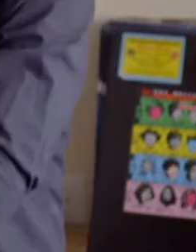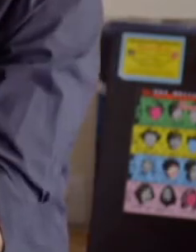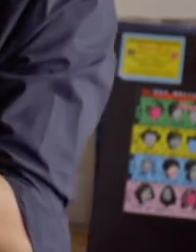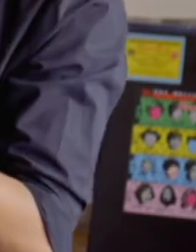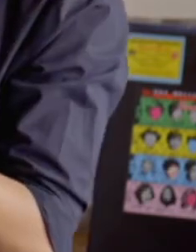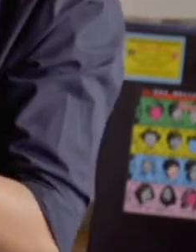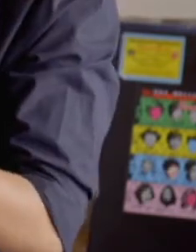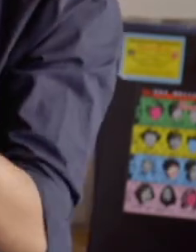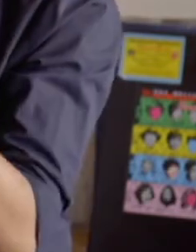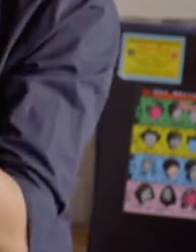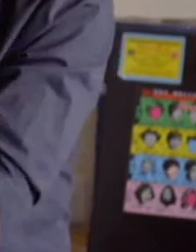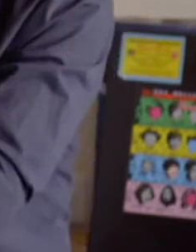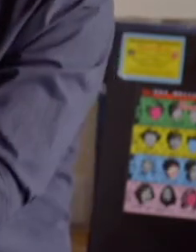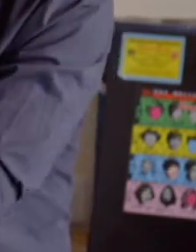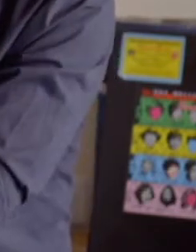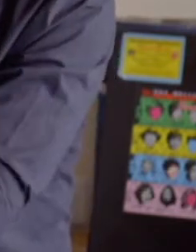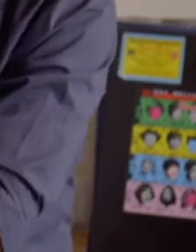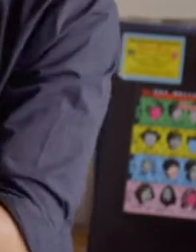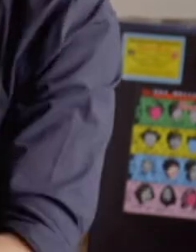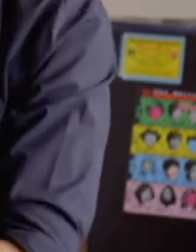¿De qué se trata esta iniciativa?